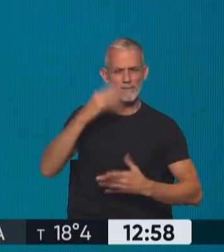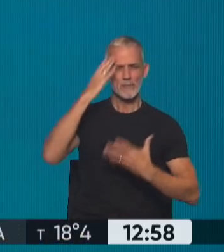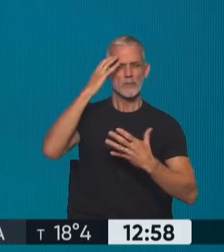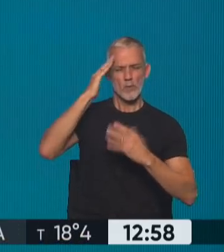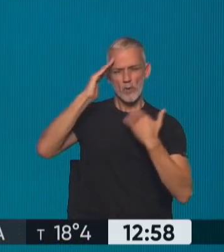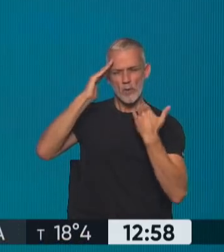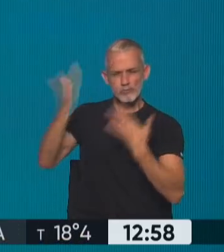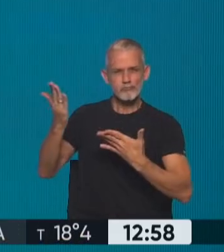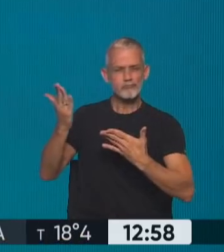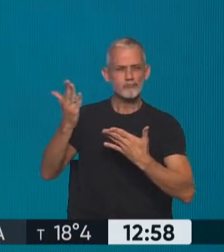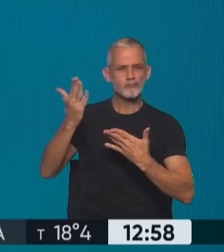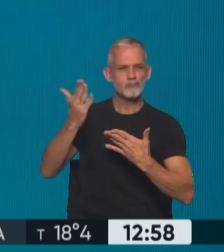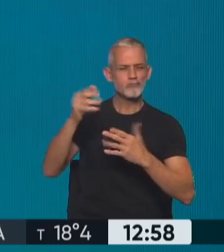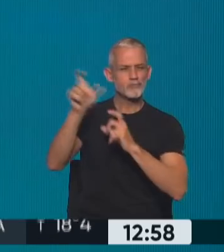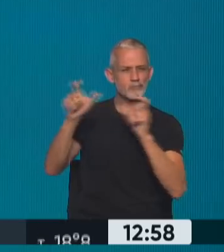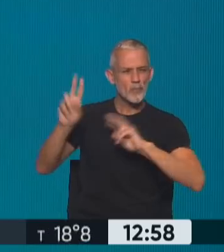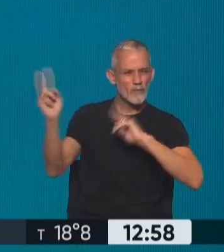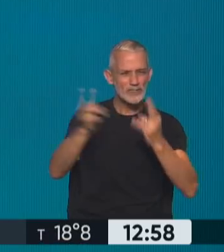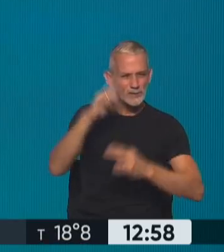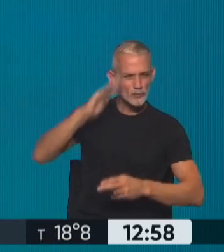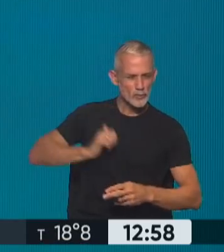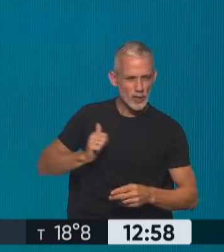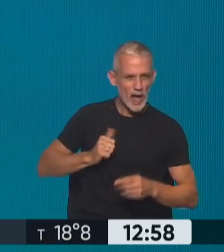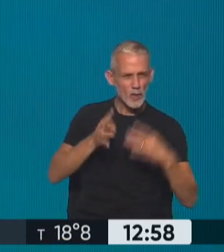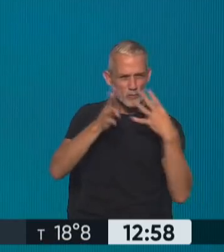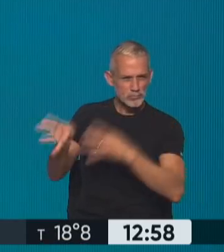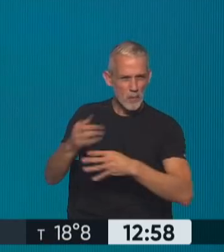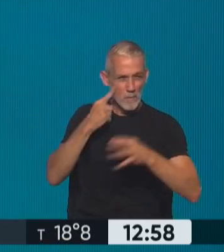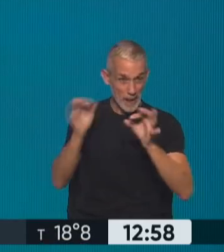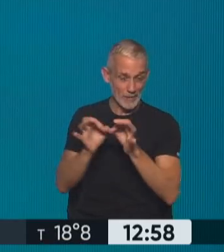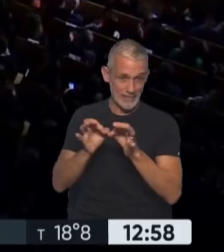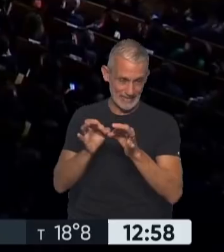nuestros veteranos y combatientes de Malvinas.